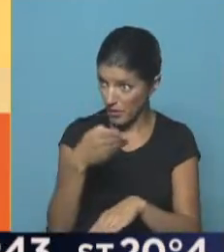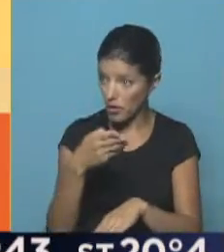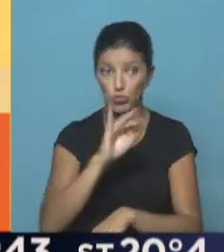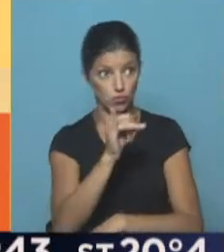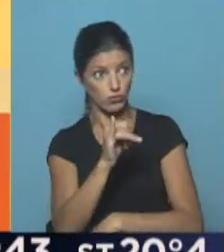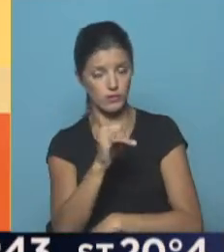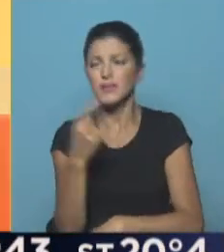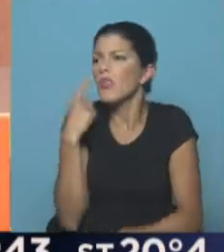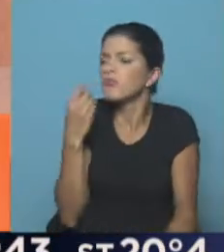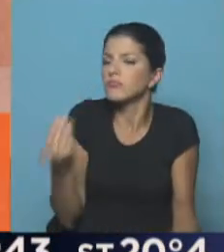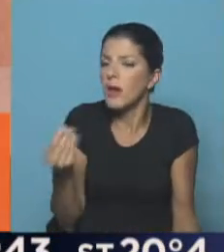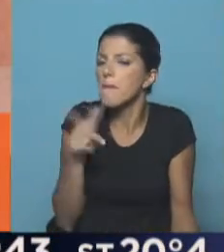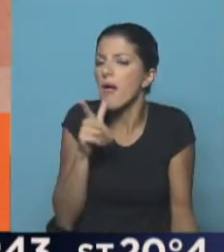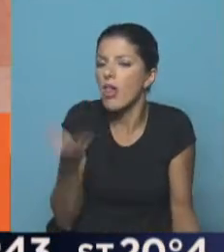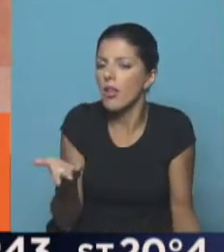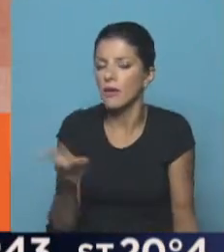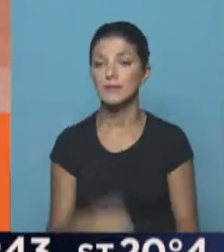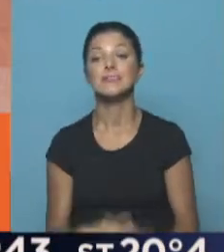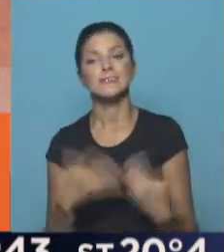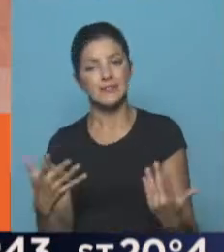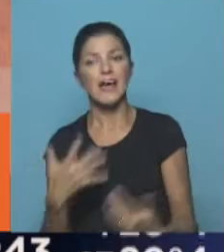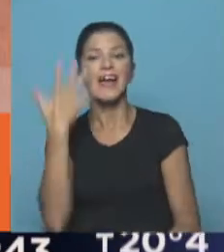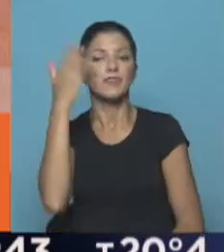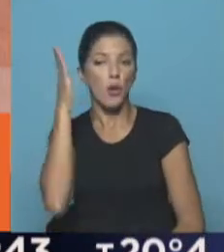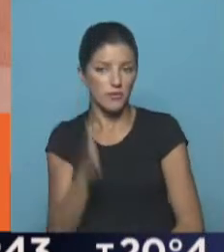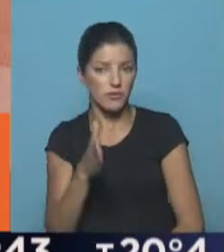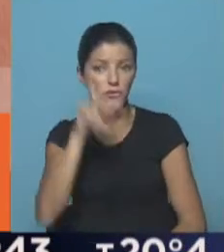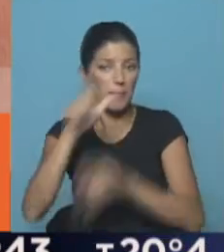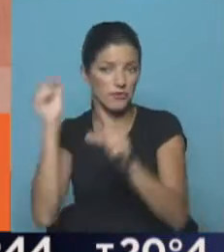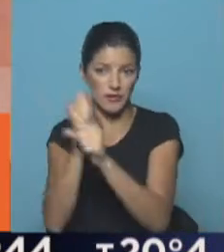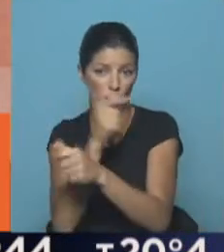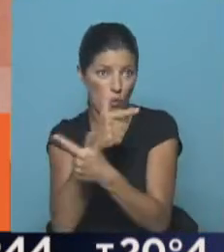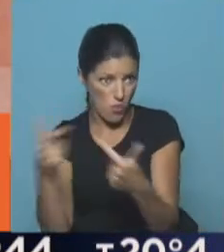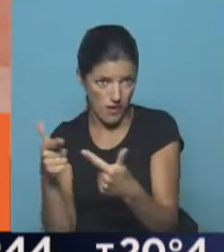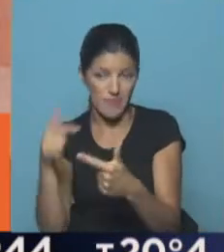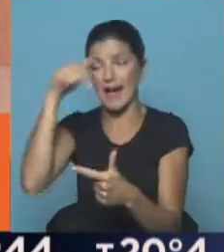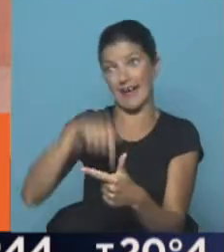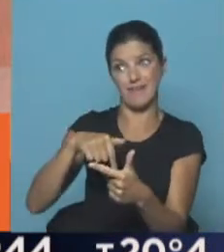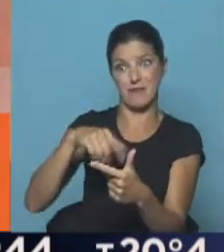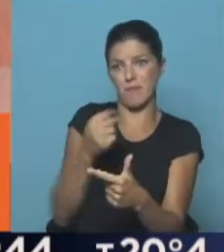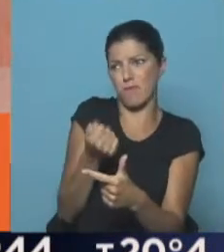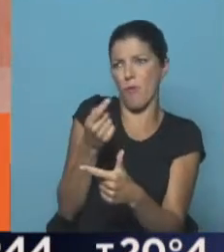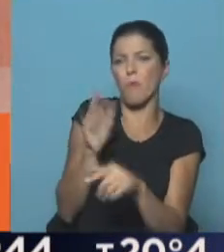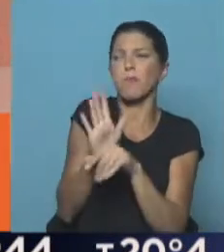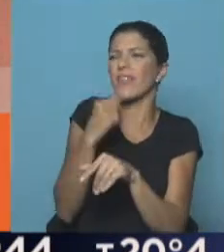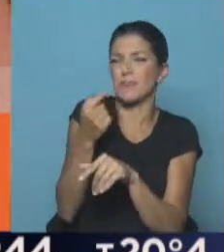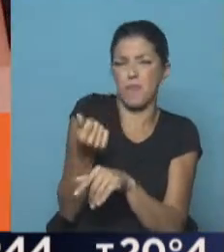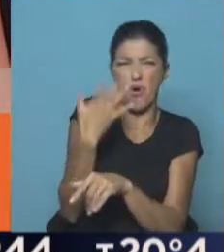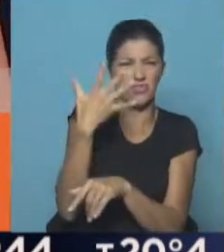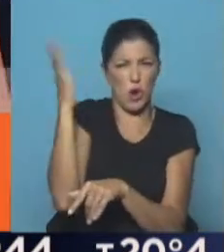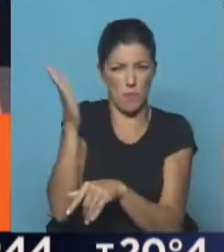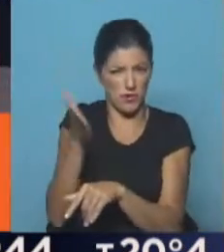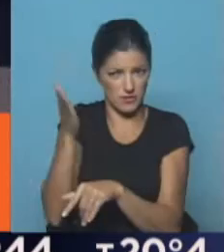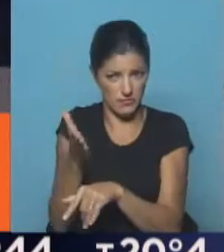el nivel de desocupación está llegando al 5%. Para nosotros eso es nada. Estamos hablando de un país que es imposible